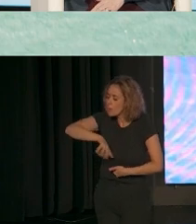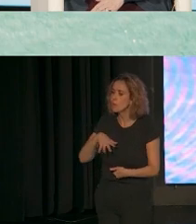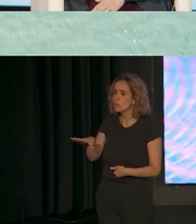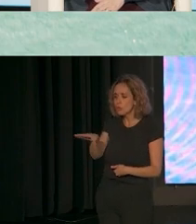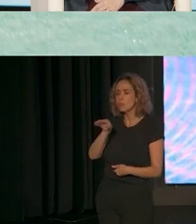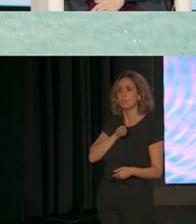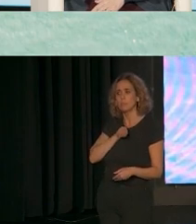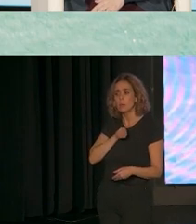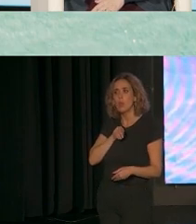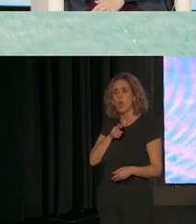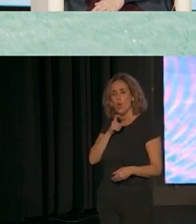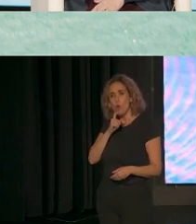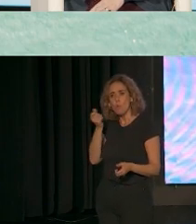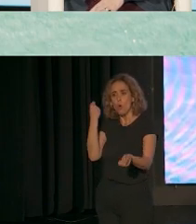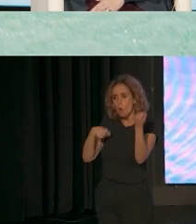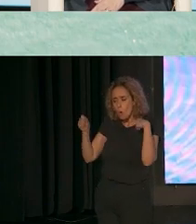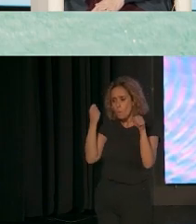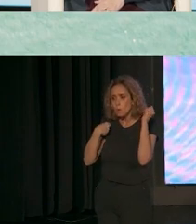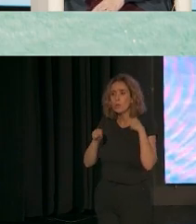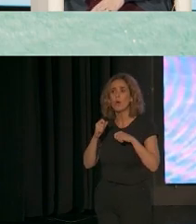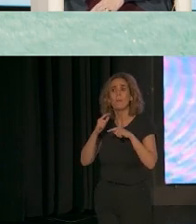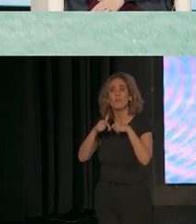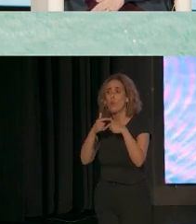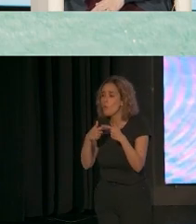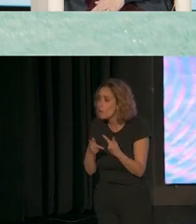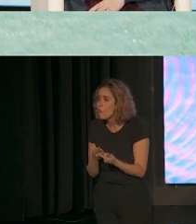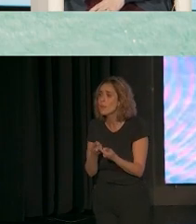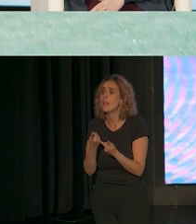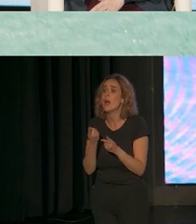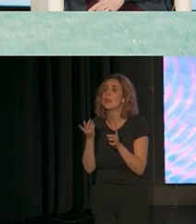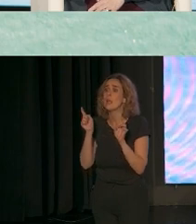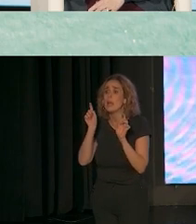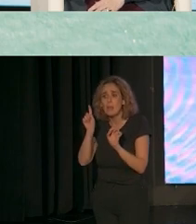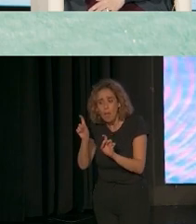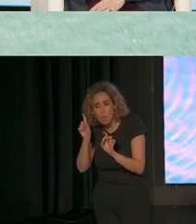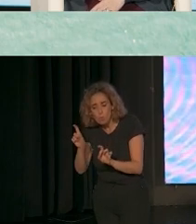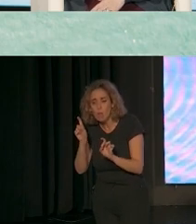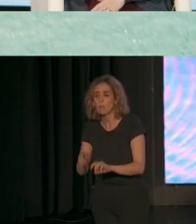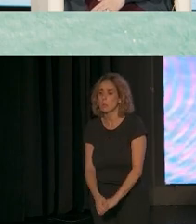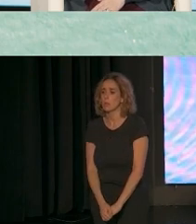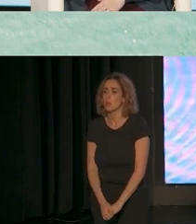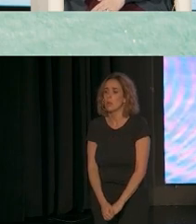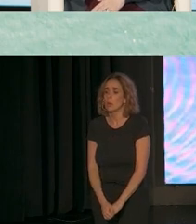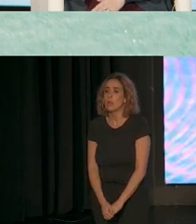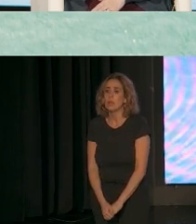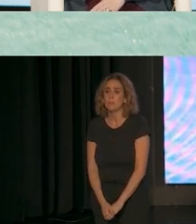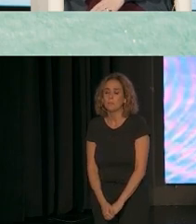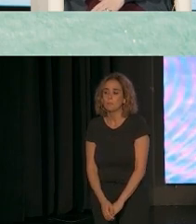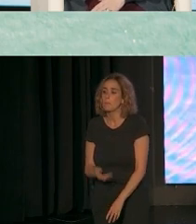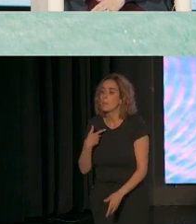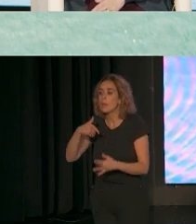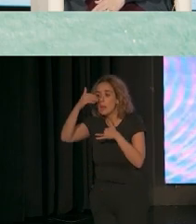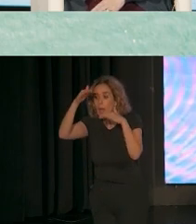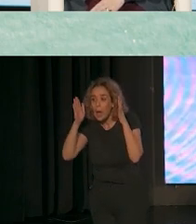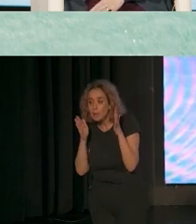ser la acción que nosotros llevamos a cabo cuando estamos con las familias, junto con los educadores y con los proveedores de